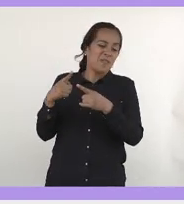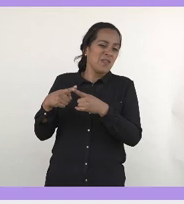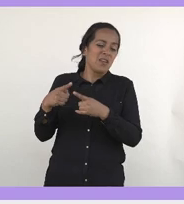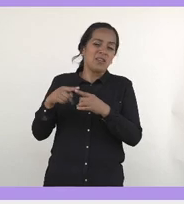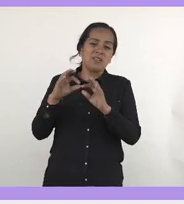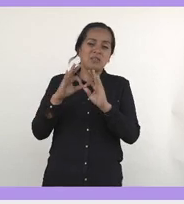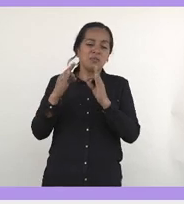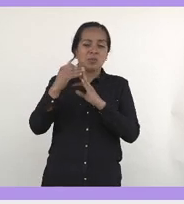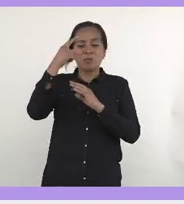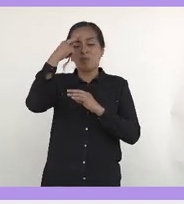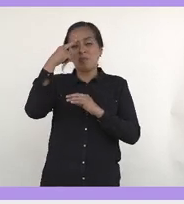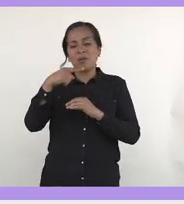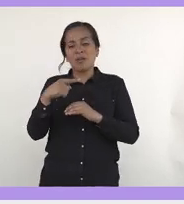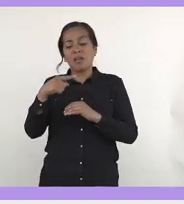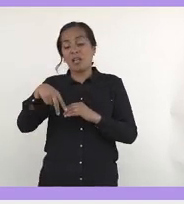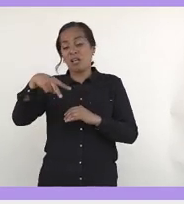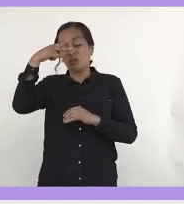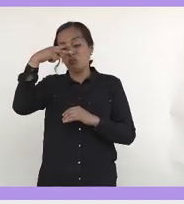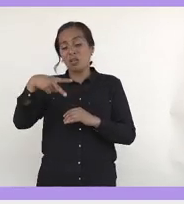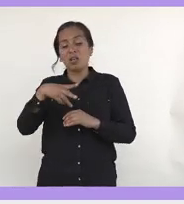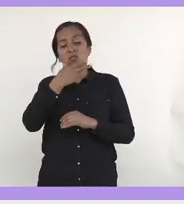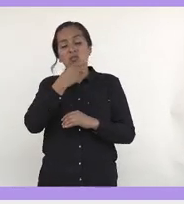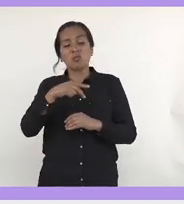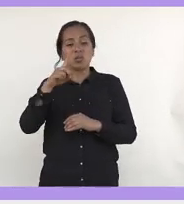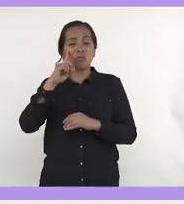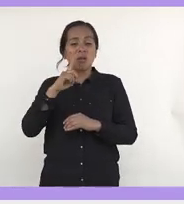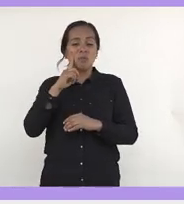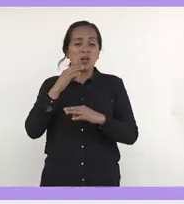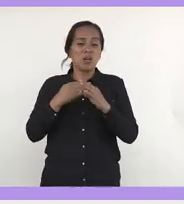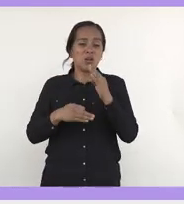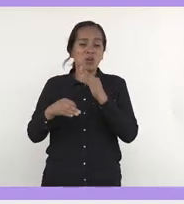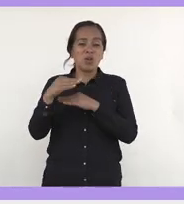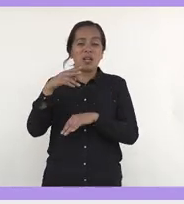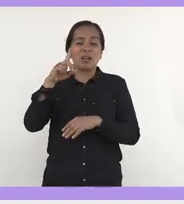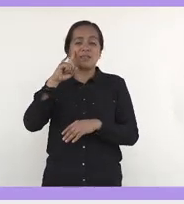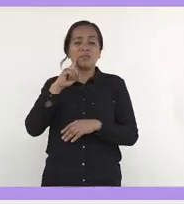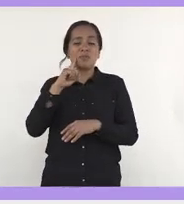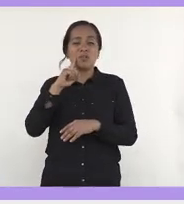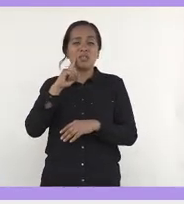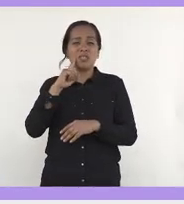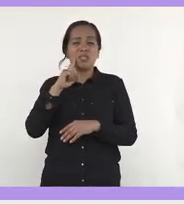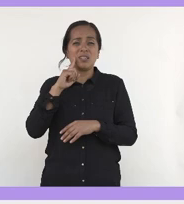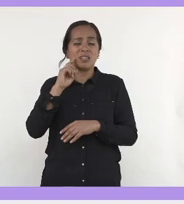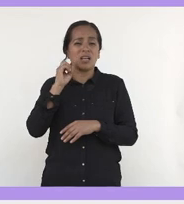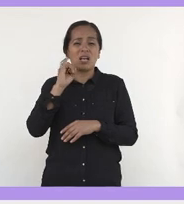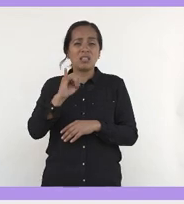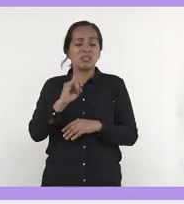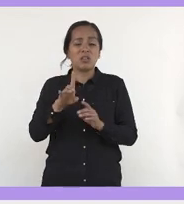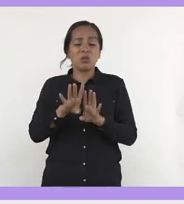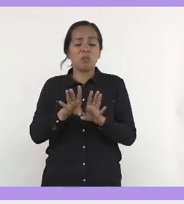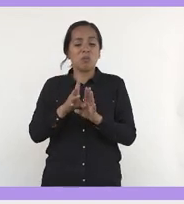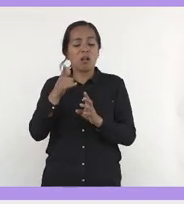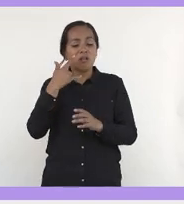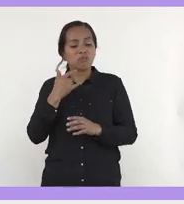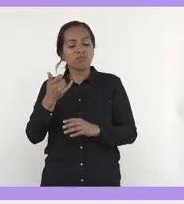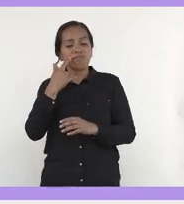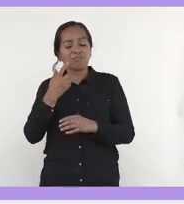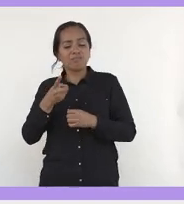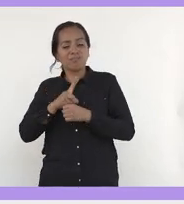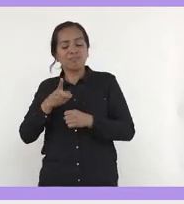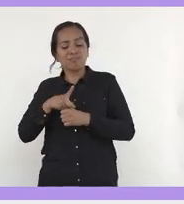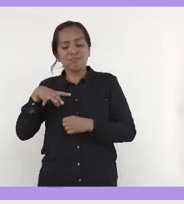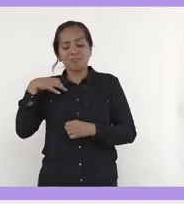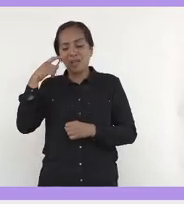en Cómo Pues los mexicanos las mexicanas y y todas las mujeres es así como como peleamos ya con día por